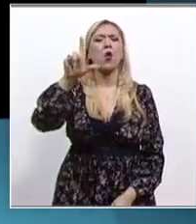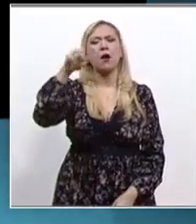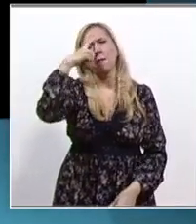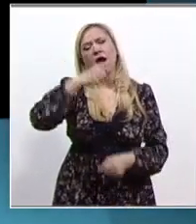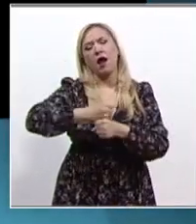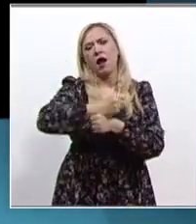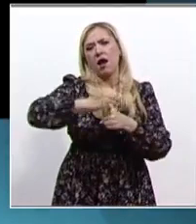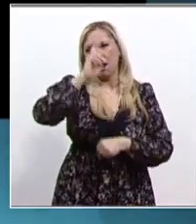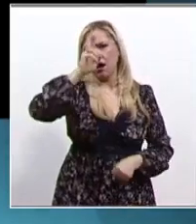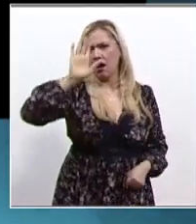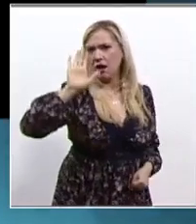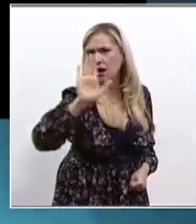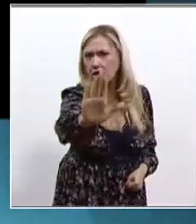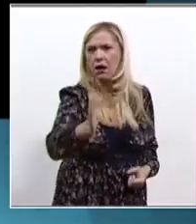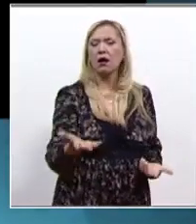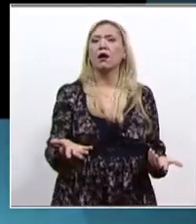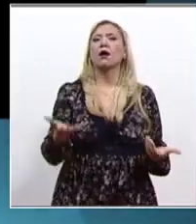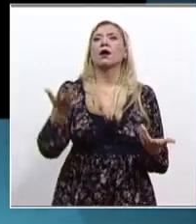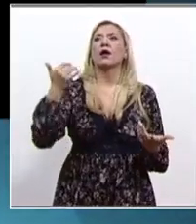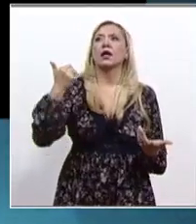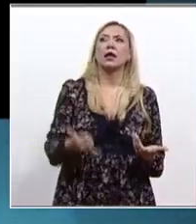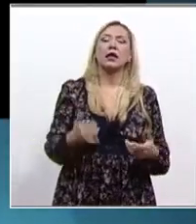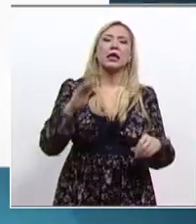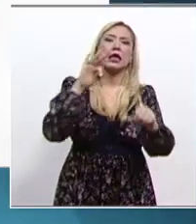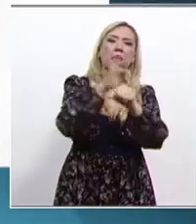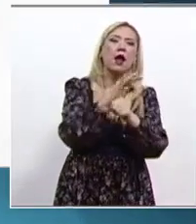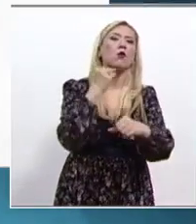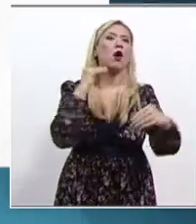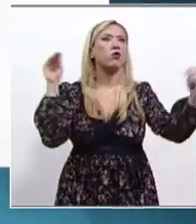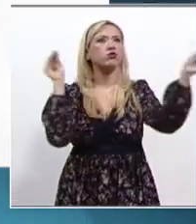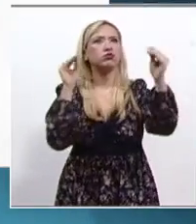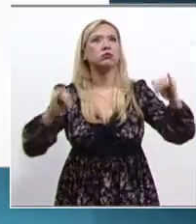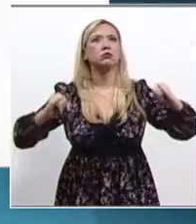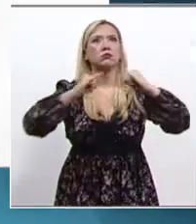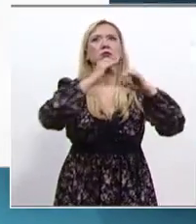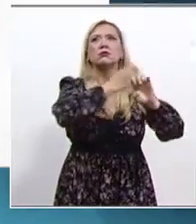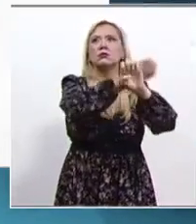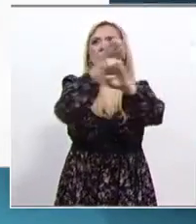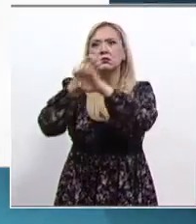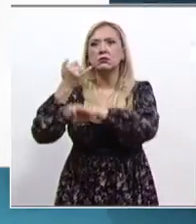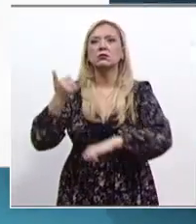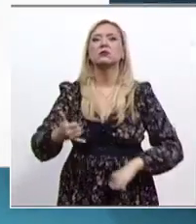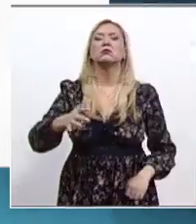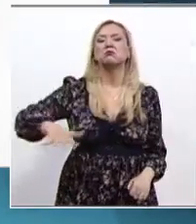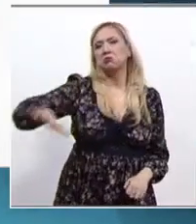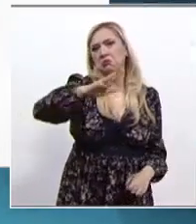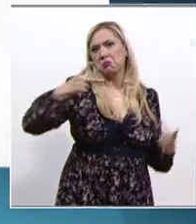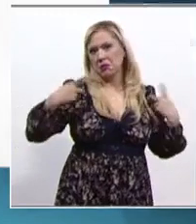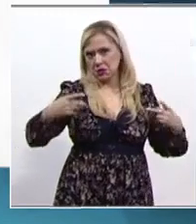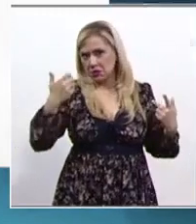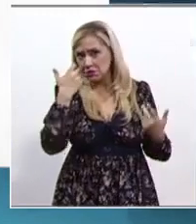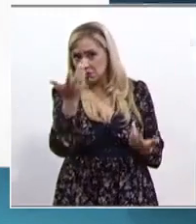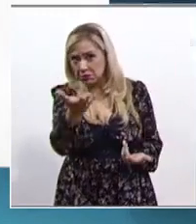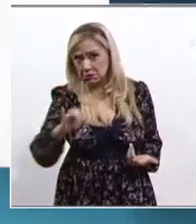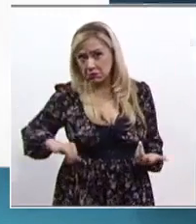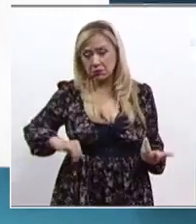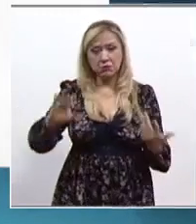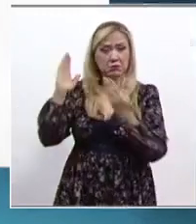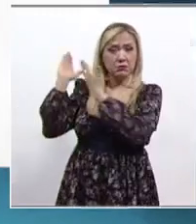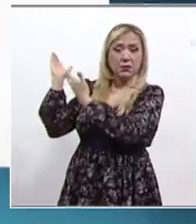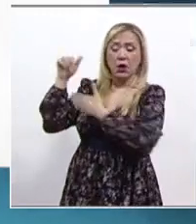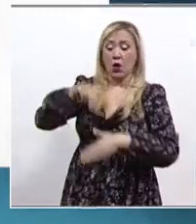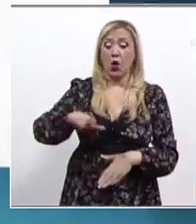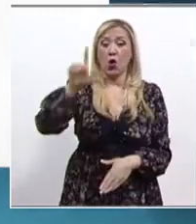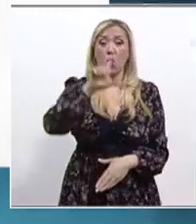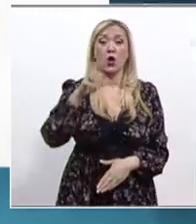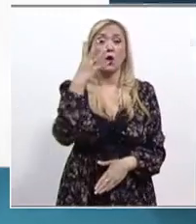institución, así como a defensoras y defensores penales de instituciones estatales y público interesado. Las inscripciones iniciaron este